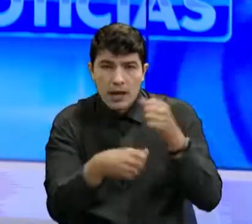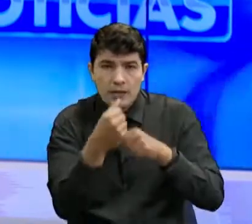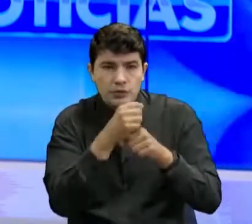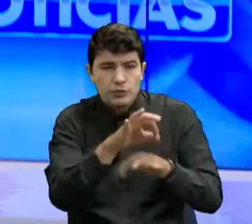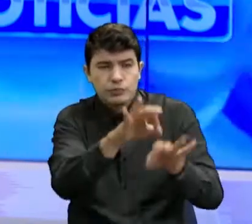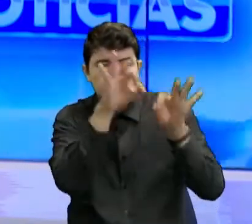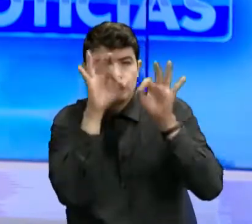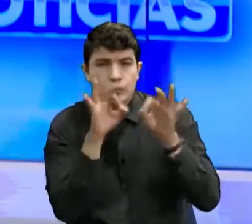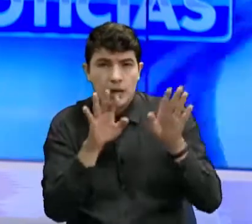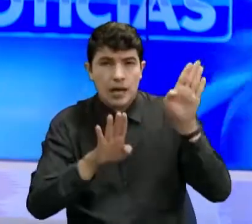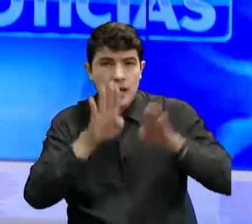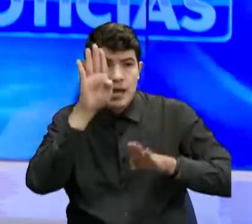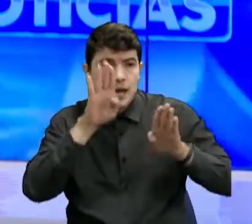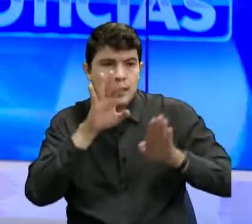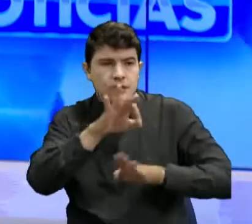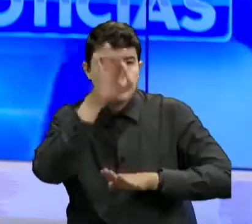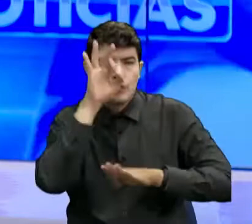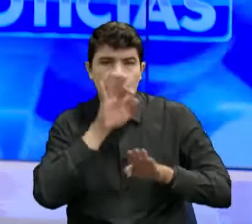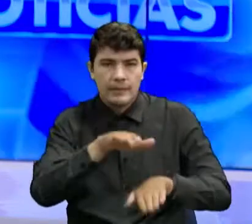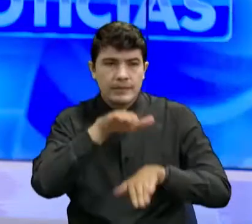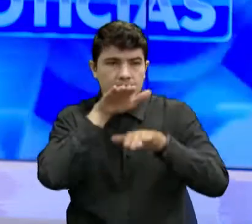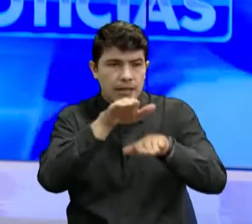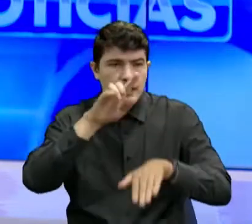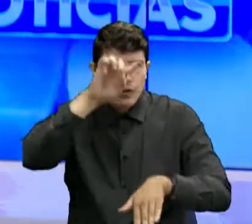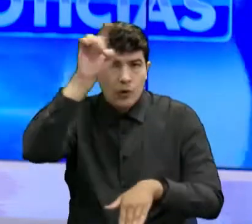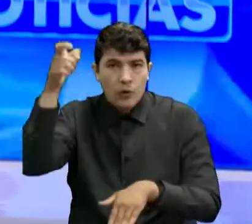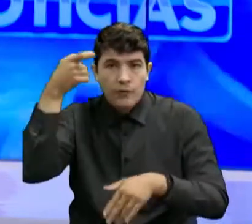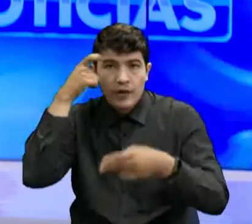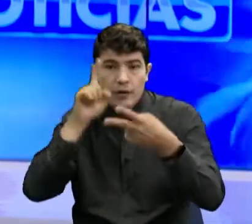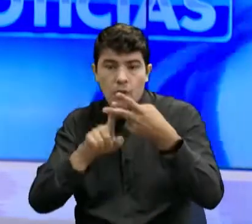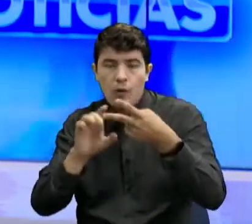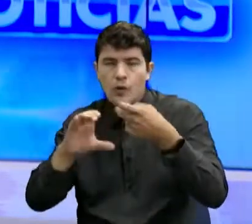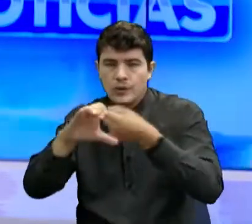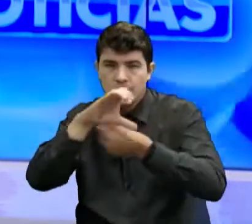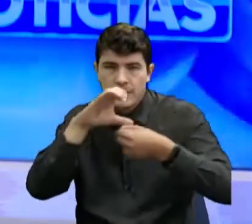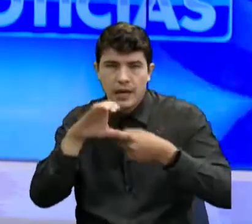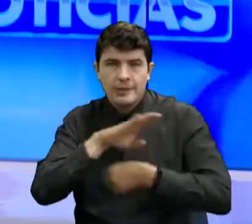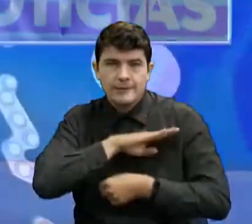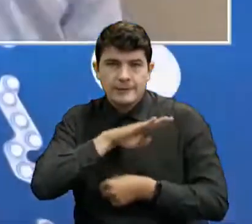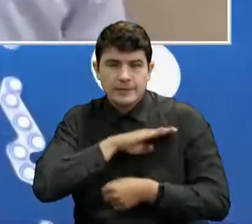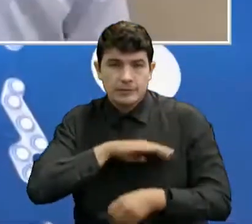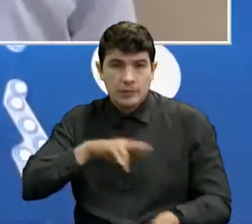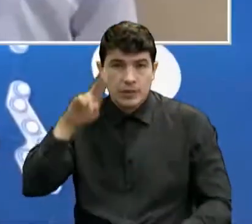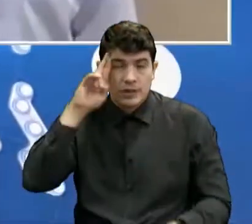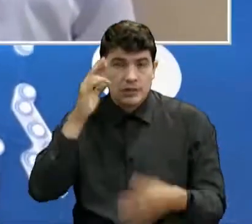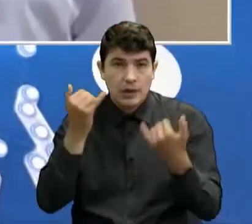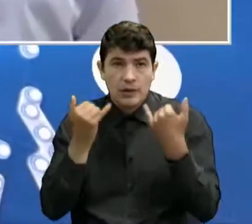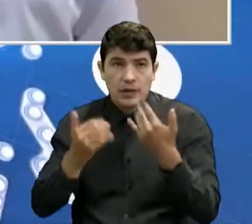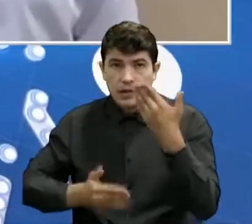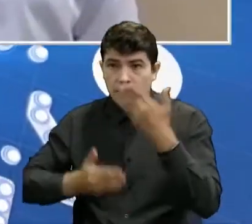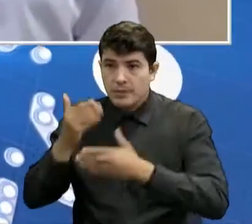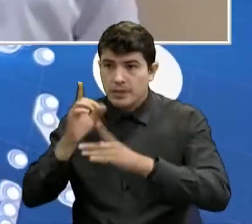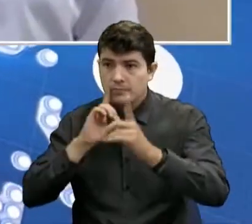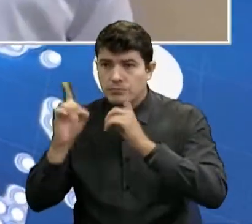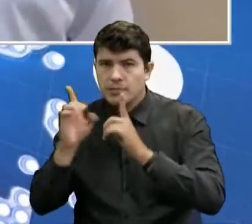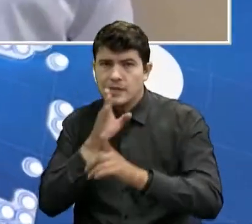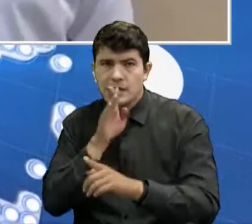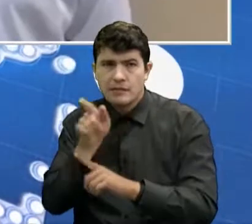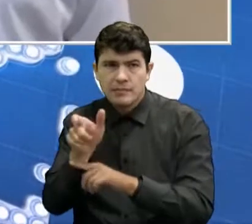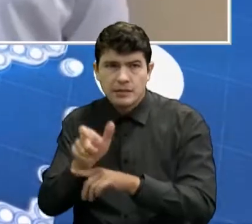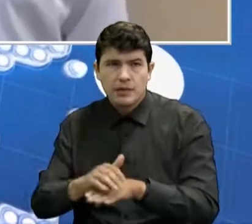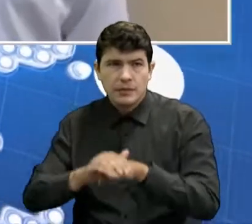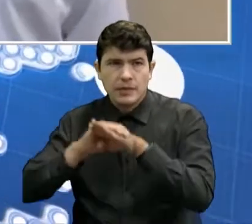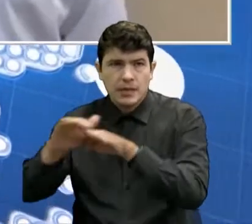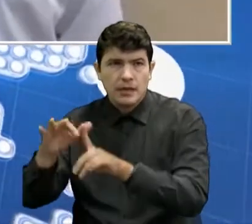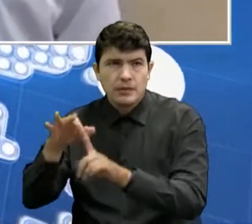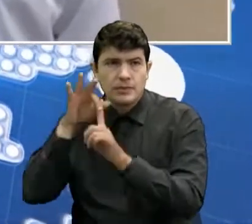nuevos representantes de los departamentos y ciudades del país. Por eso, para empezar con estos diálogos, queremos hoy tener como invitado especial